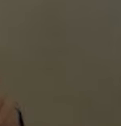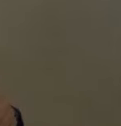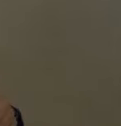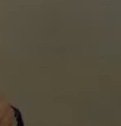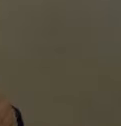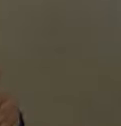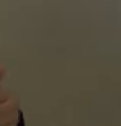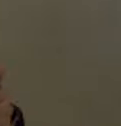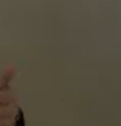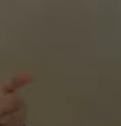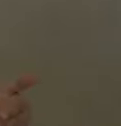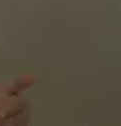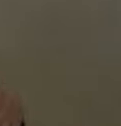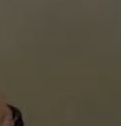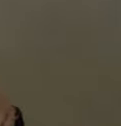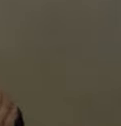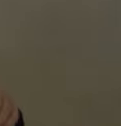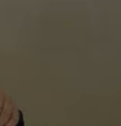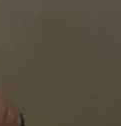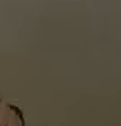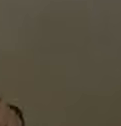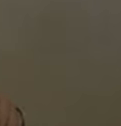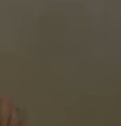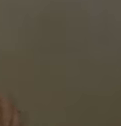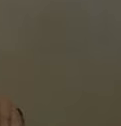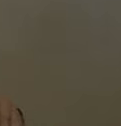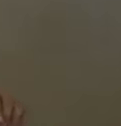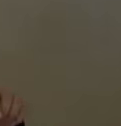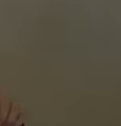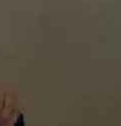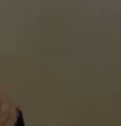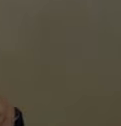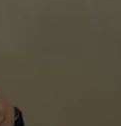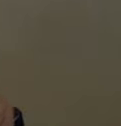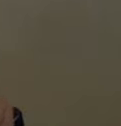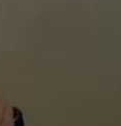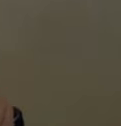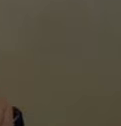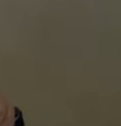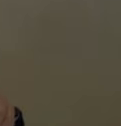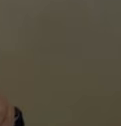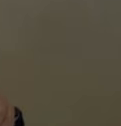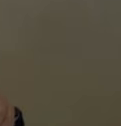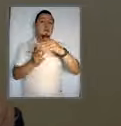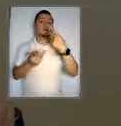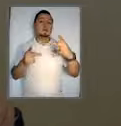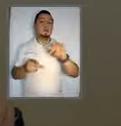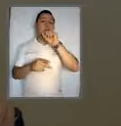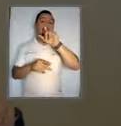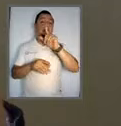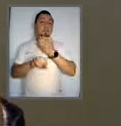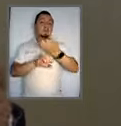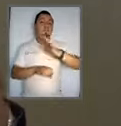presenciales. Y es muy sencillo de entender, esta sola decisión sigue manteniendo a 2.4 millones de